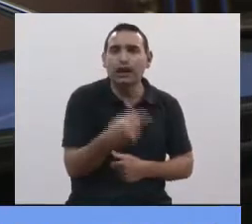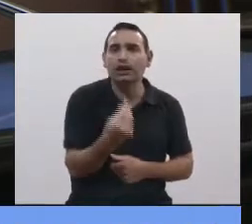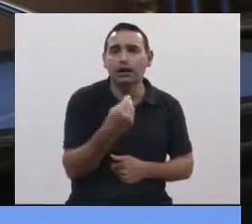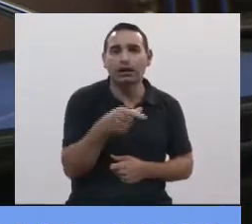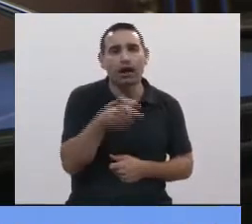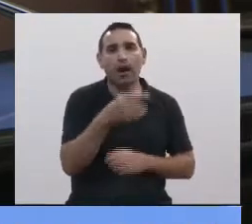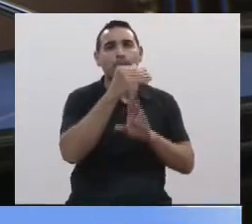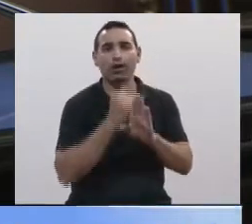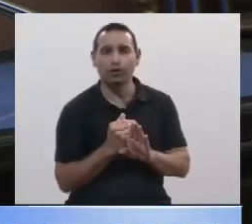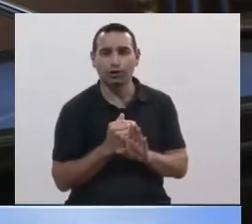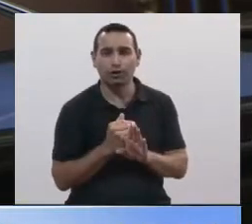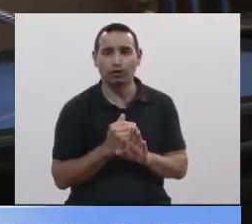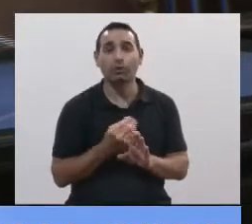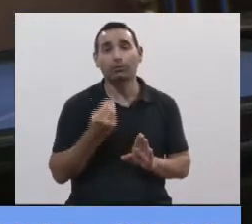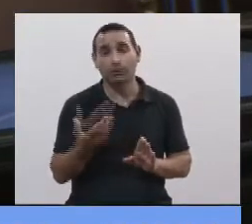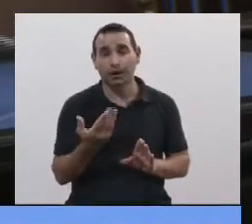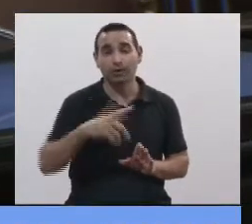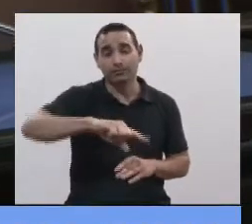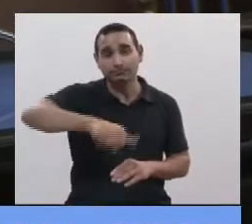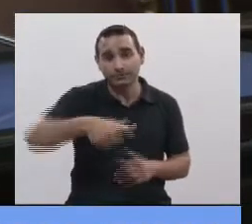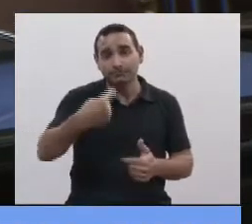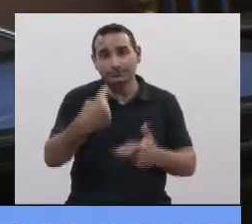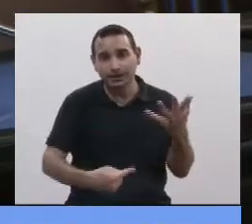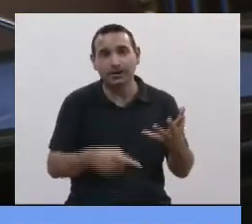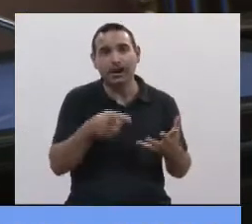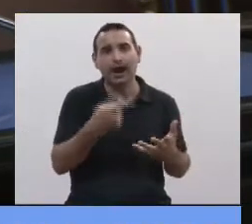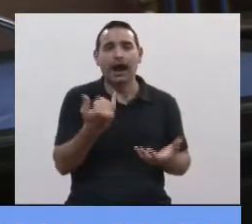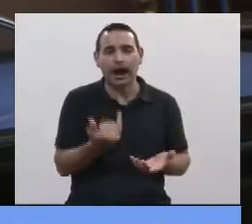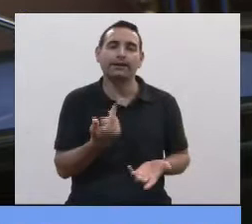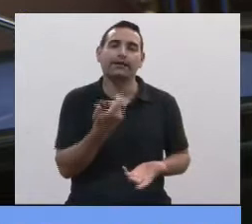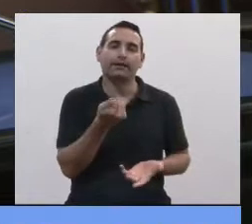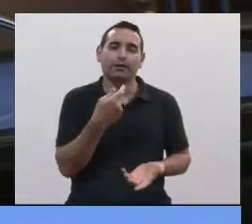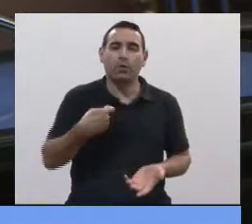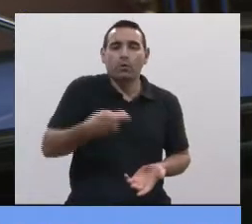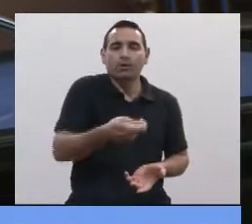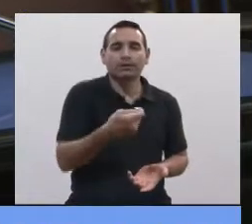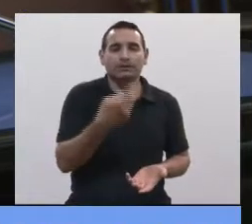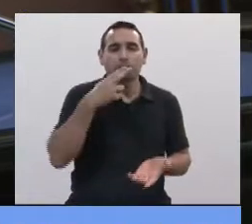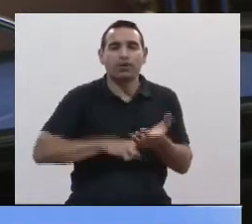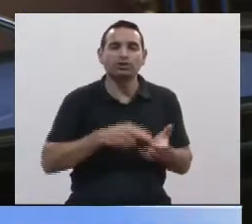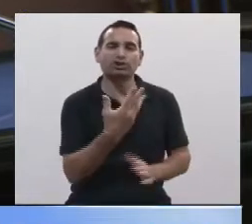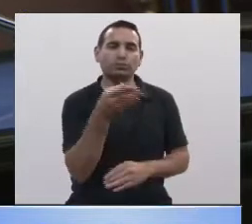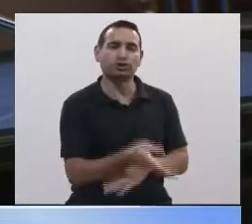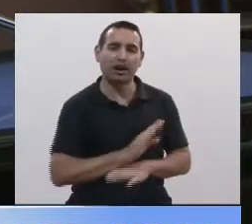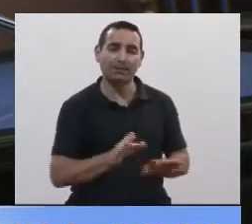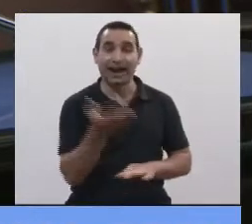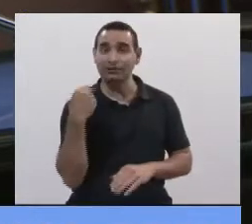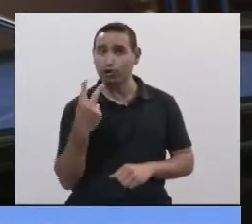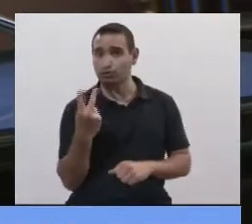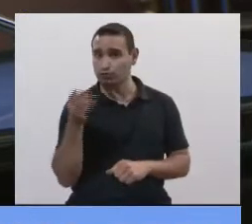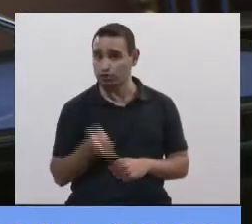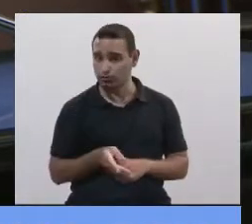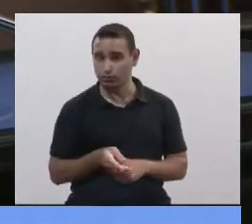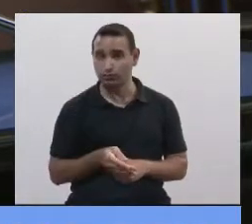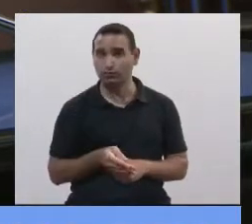tiene una baja, porque los juegos de azar se le pone una alícuota del 5%, antes era el 2%. Estamos hablando